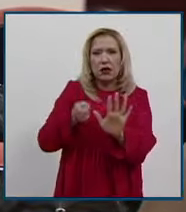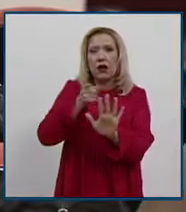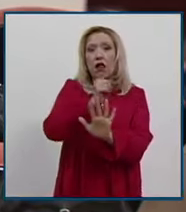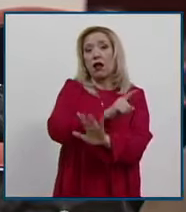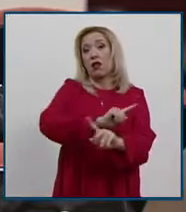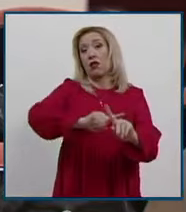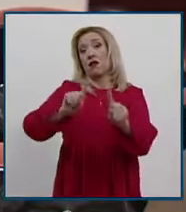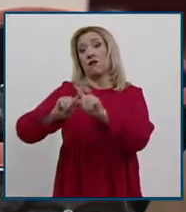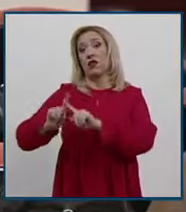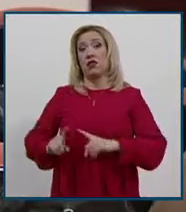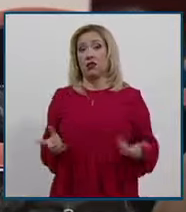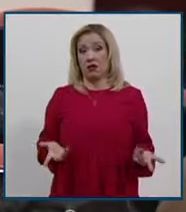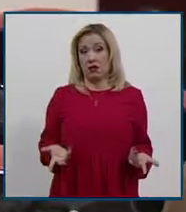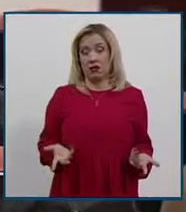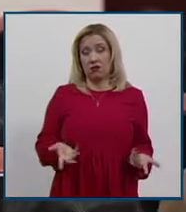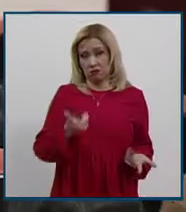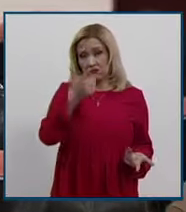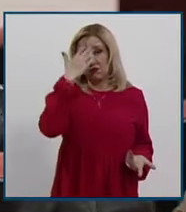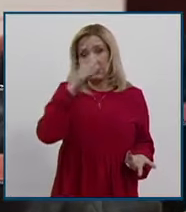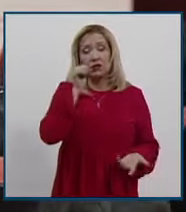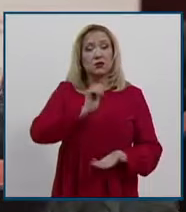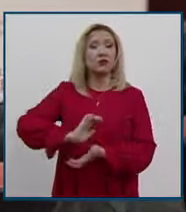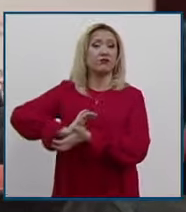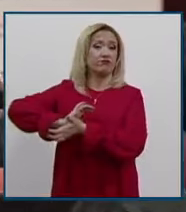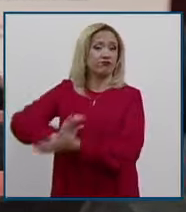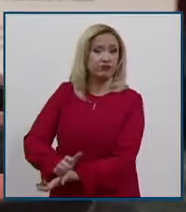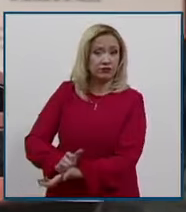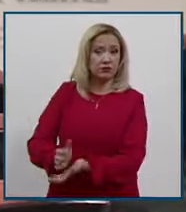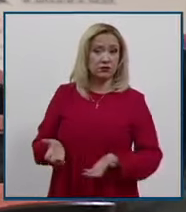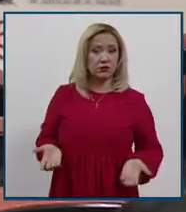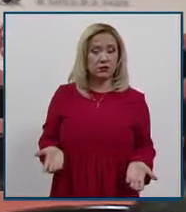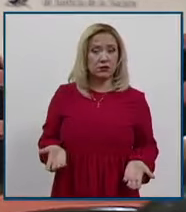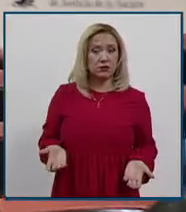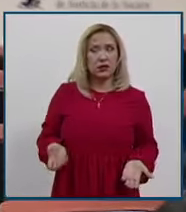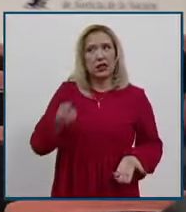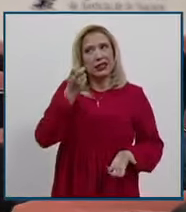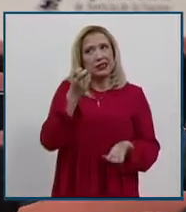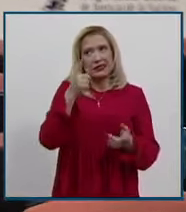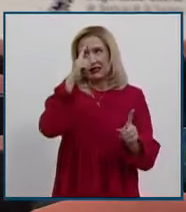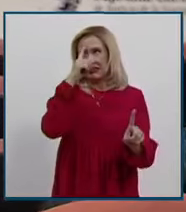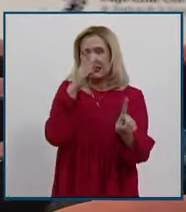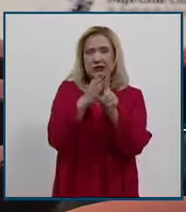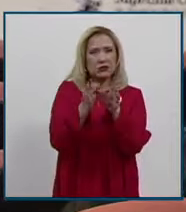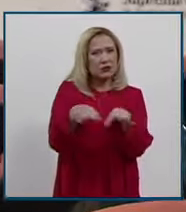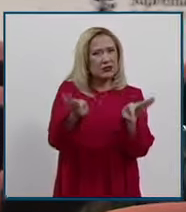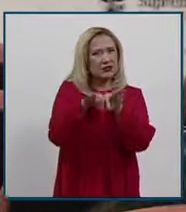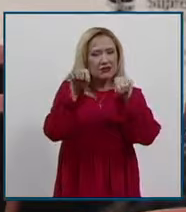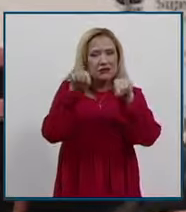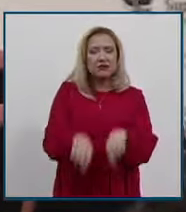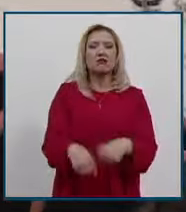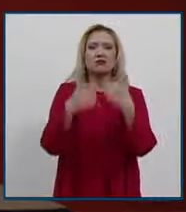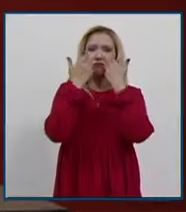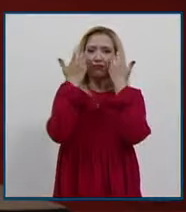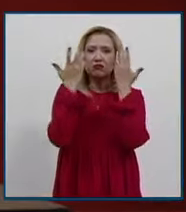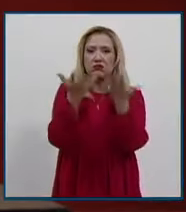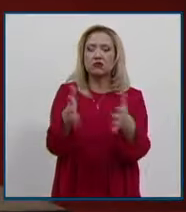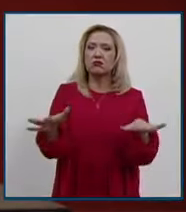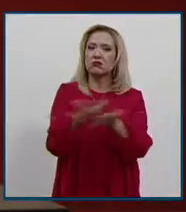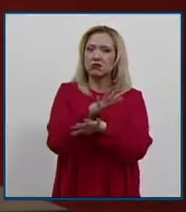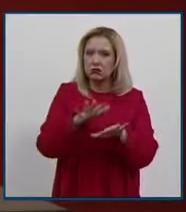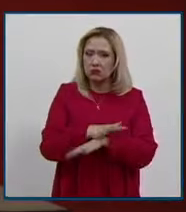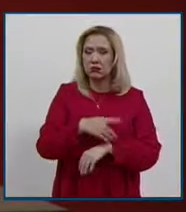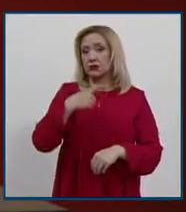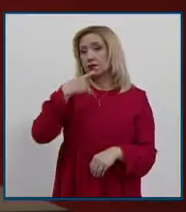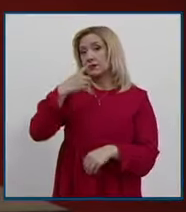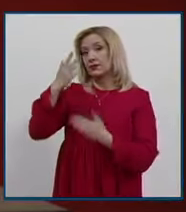forman parte de grupos históricamente discriminados es uno de los principales objetivos del poder judicial de la Federación así